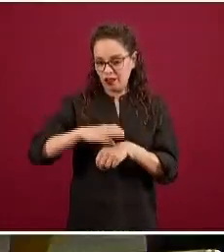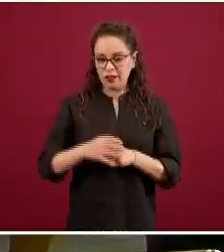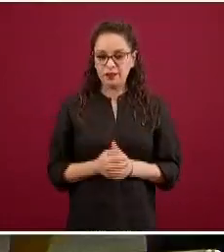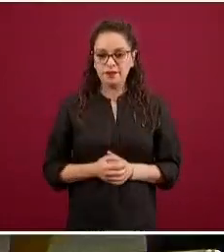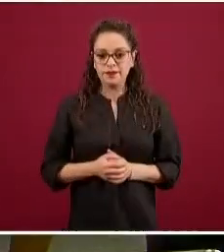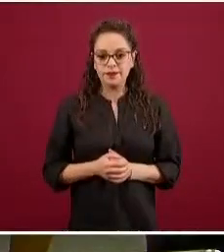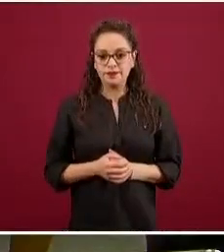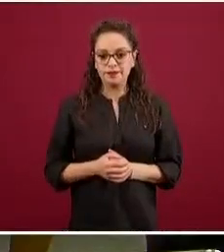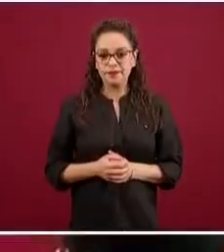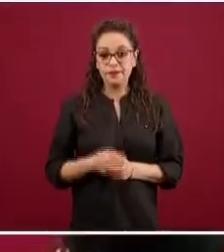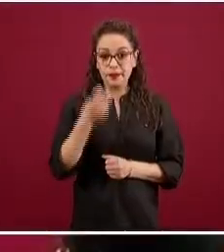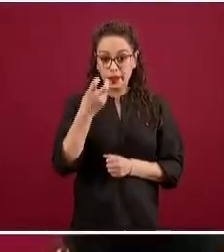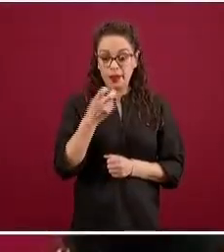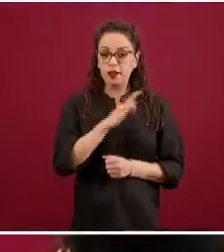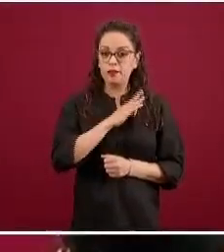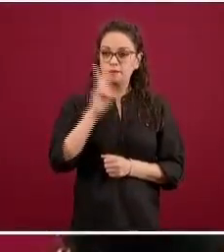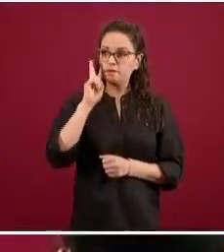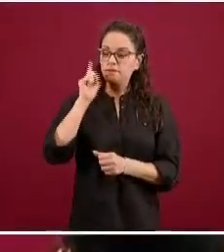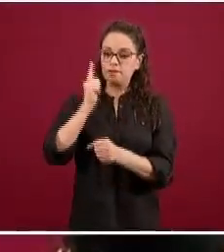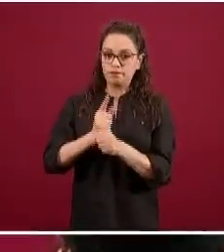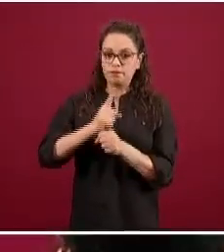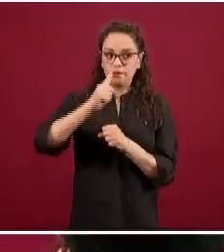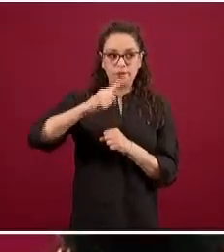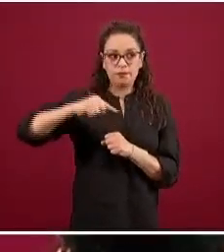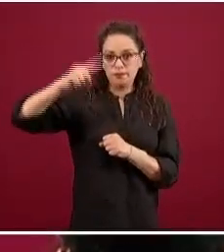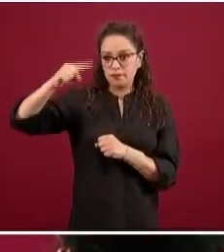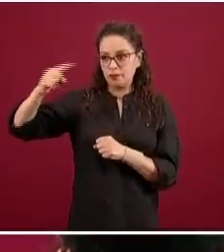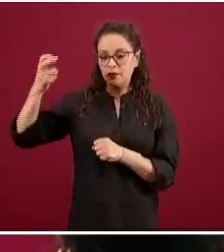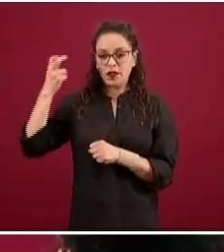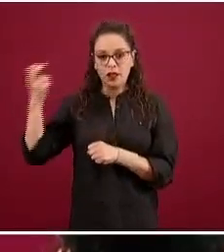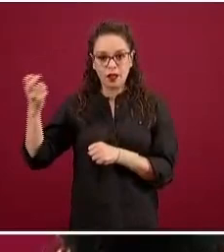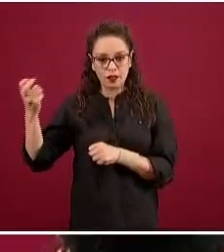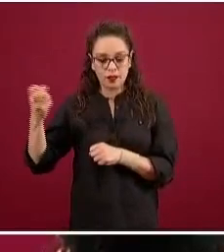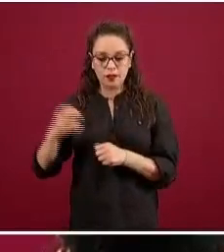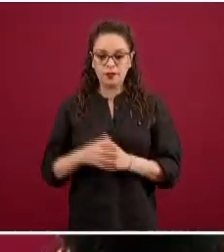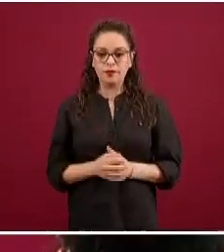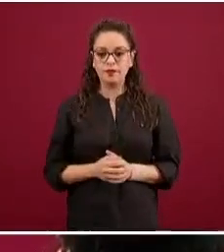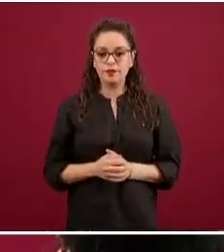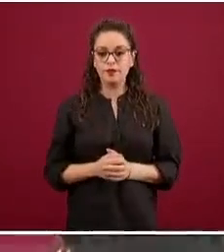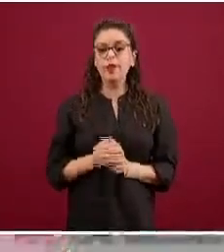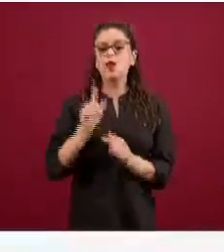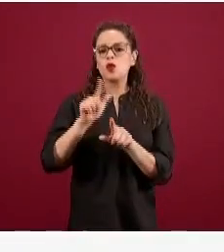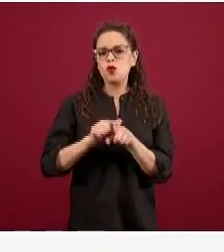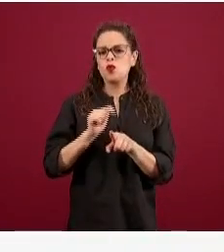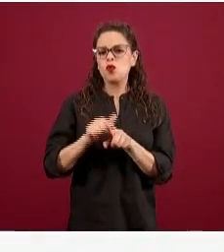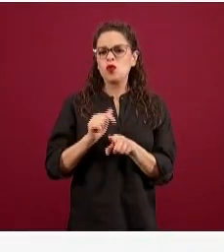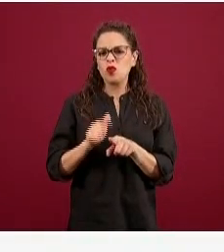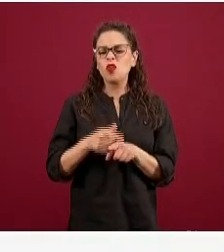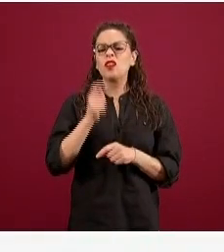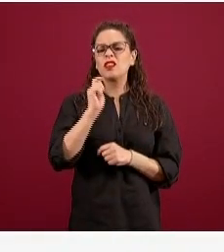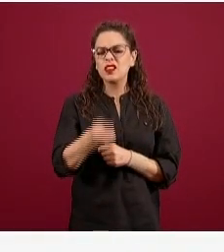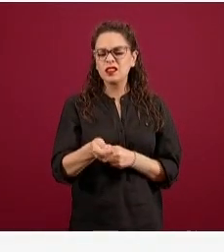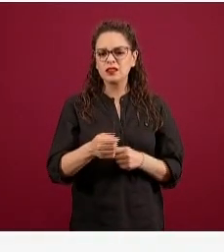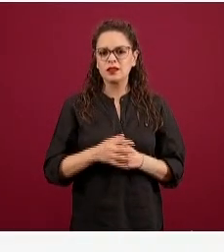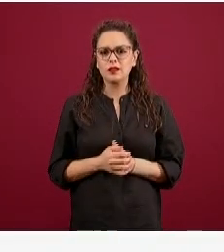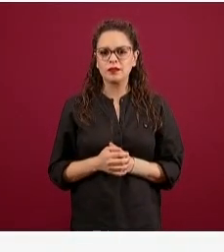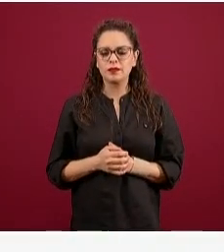se representa en esta gráfica, en estas áreas. Y los colores lo que representan es